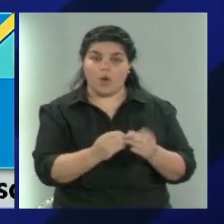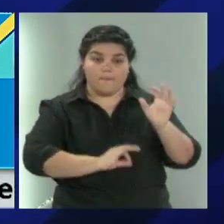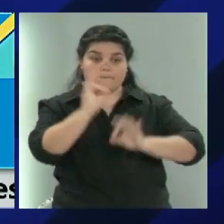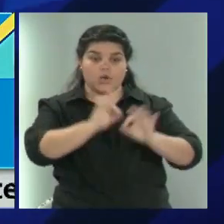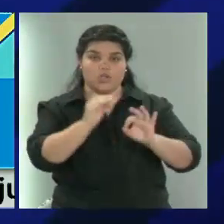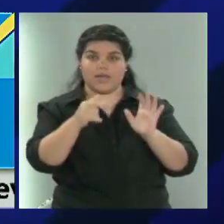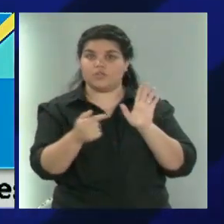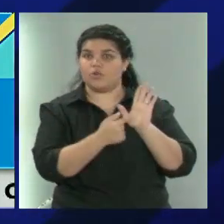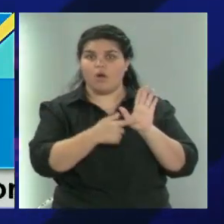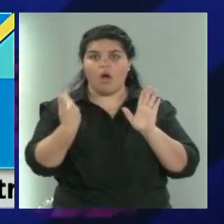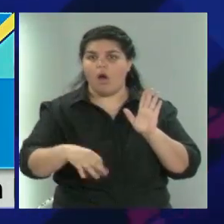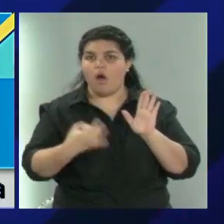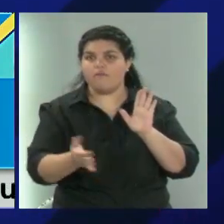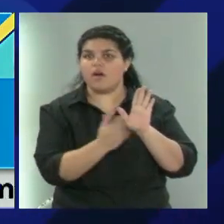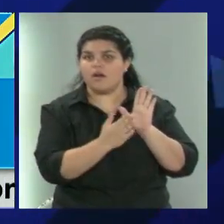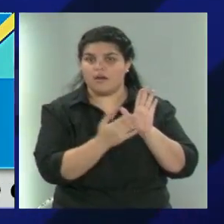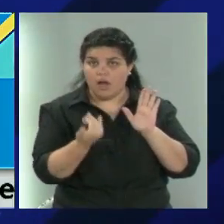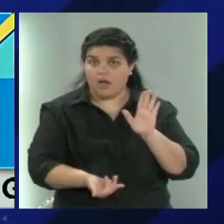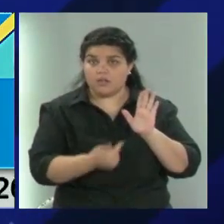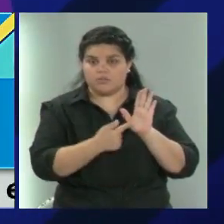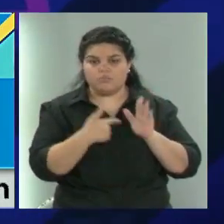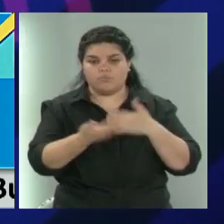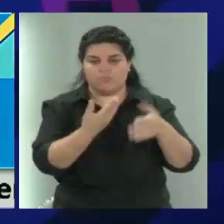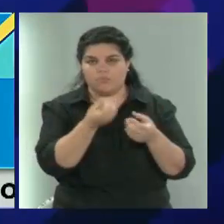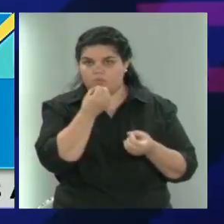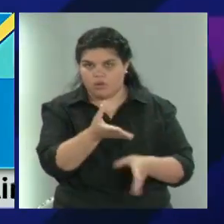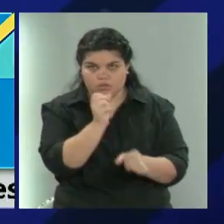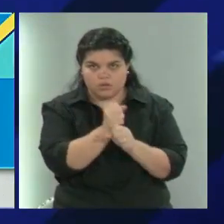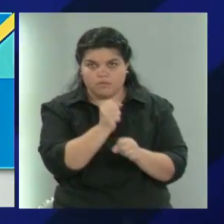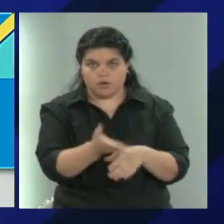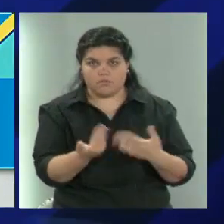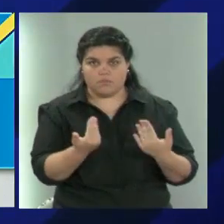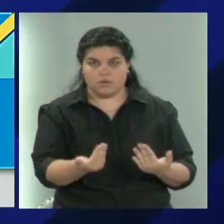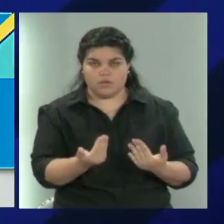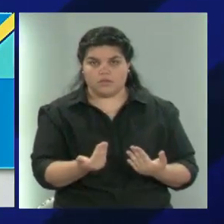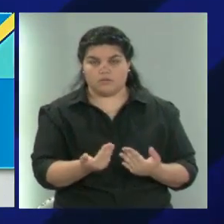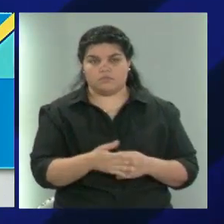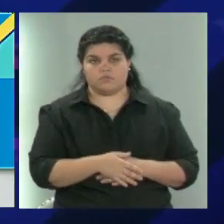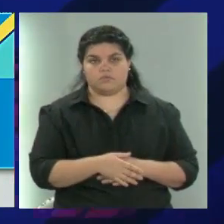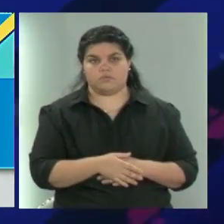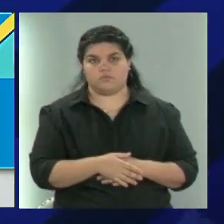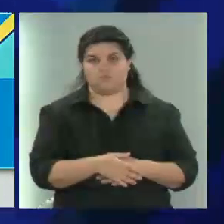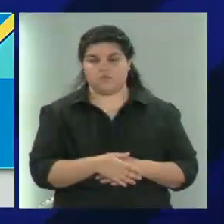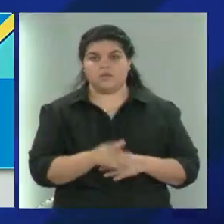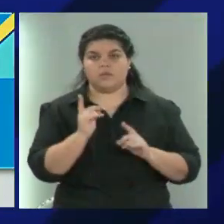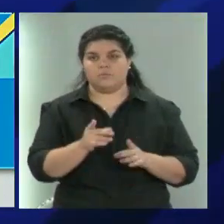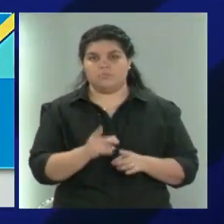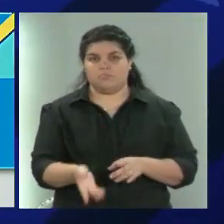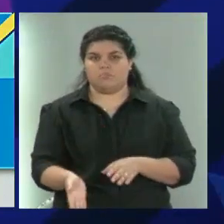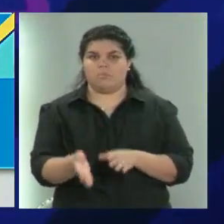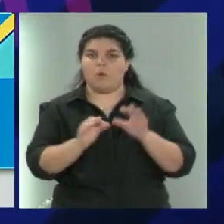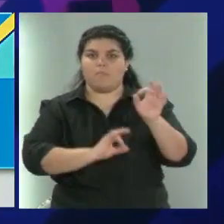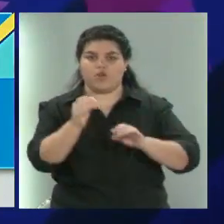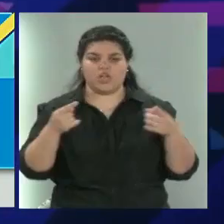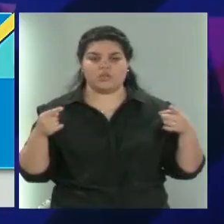exija esos resultados, se puede trabajar mucho mejor en premiar a aquellos docentes que cumplen con los resultados que estaba previsto en ese